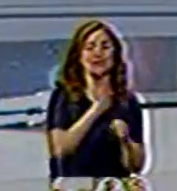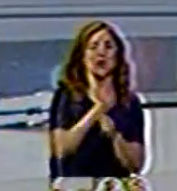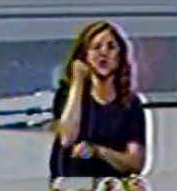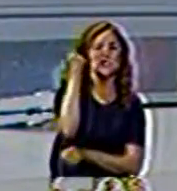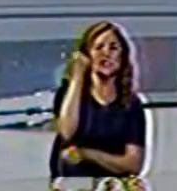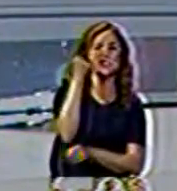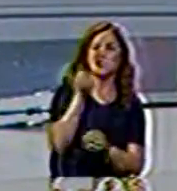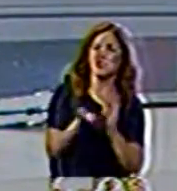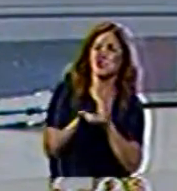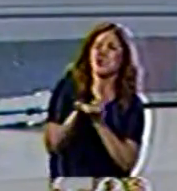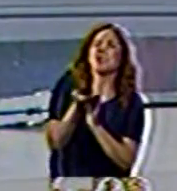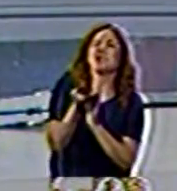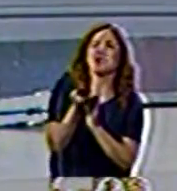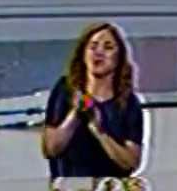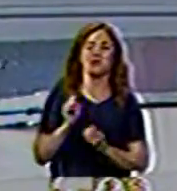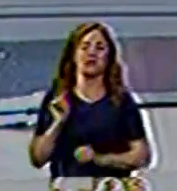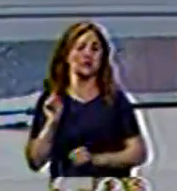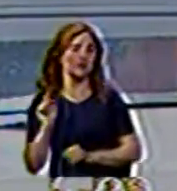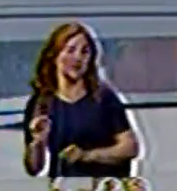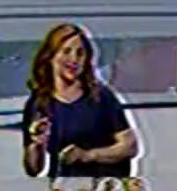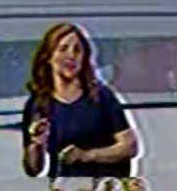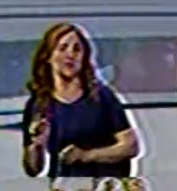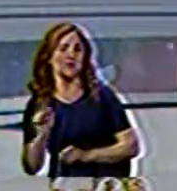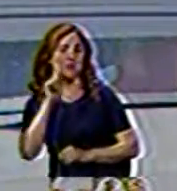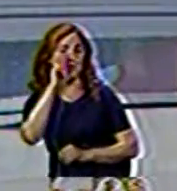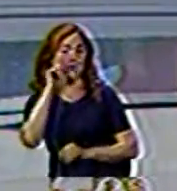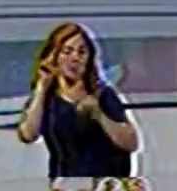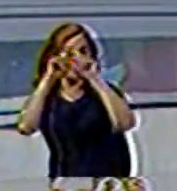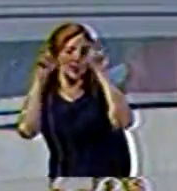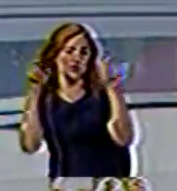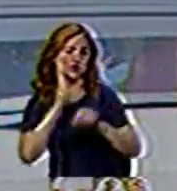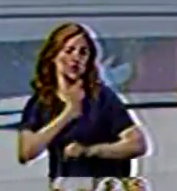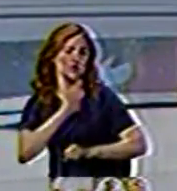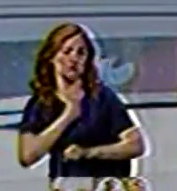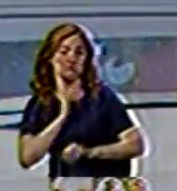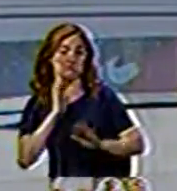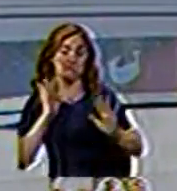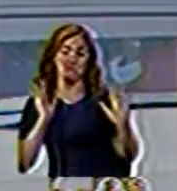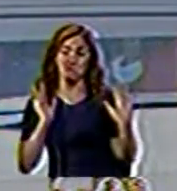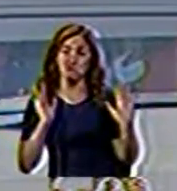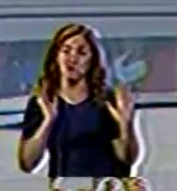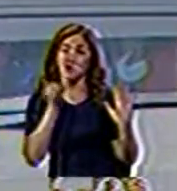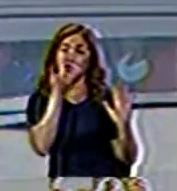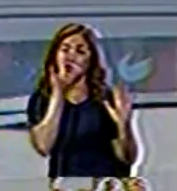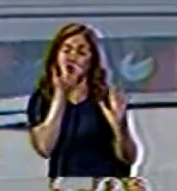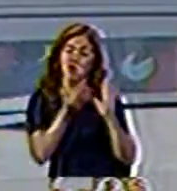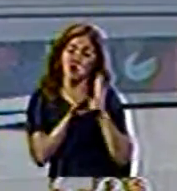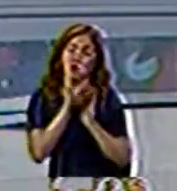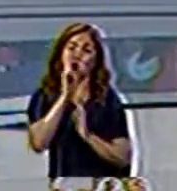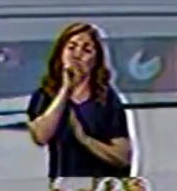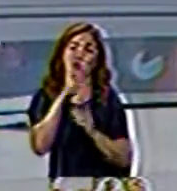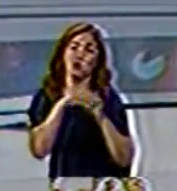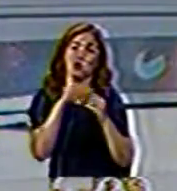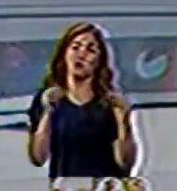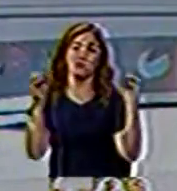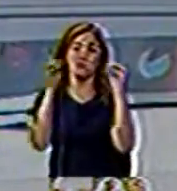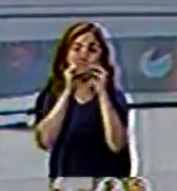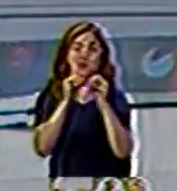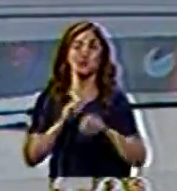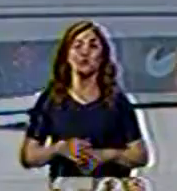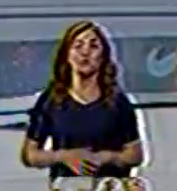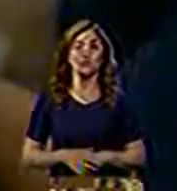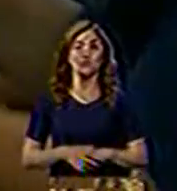es un porcentaje muy elevado, mientras que los empleadores advierten que sería un error subir un dólar más.